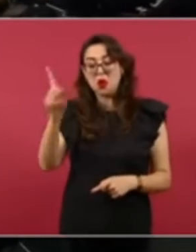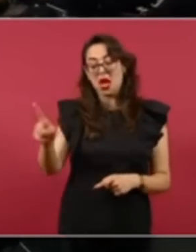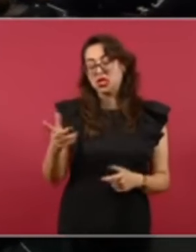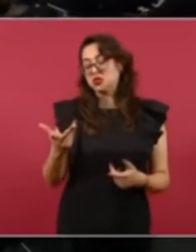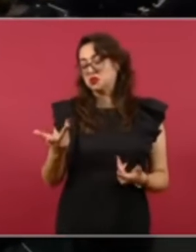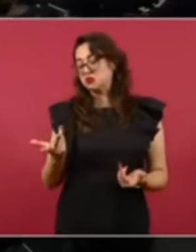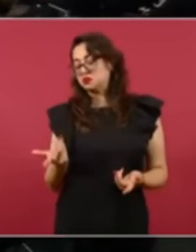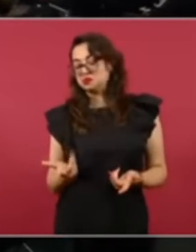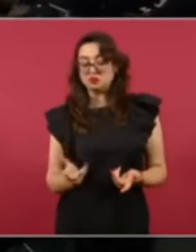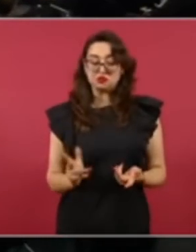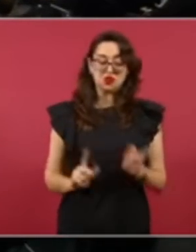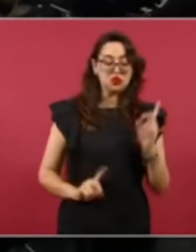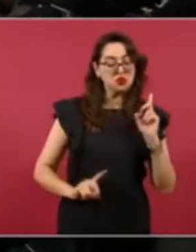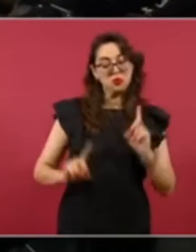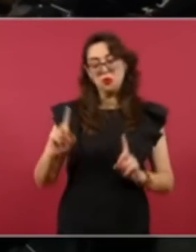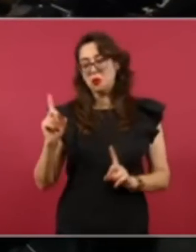seguridad jurídica en México.